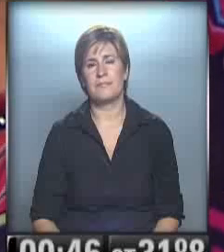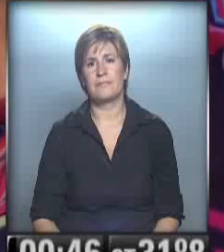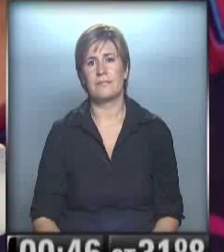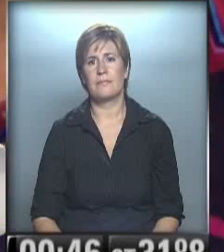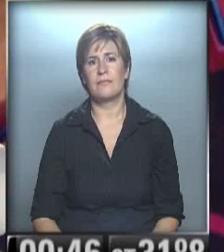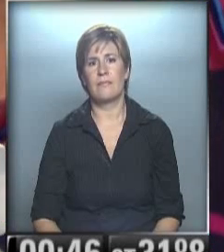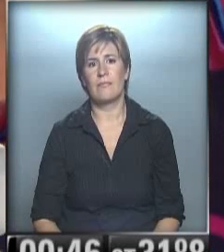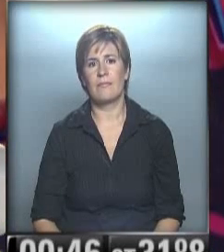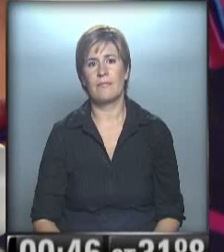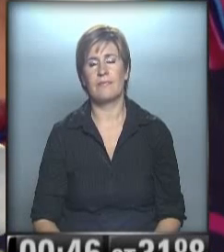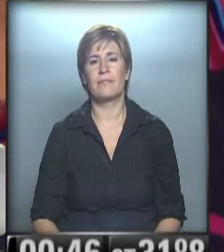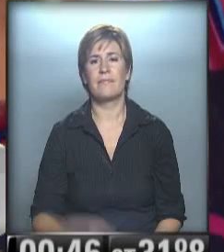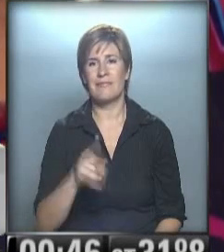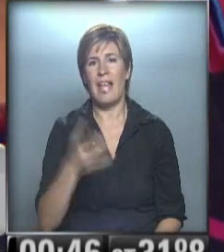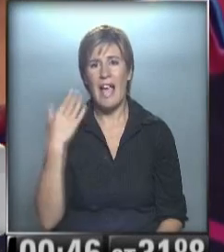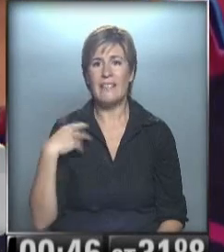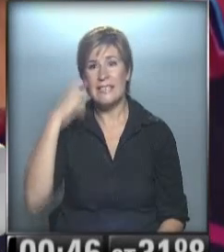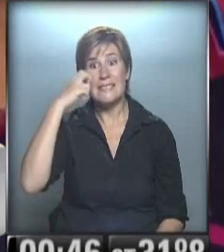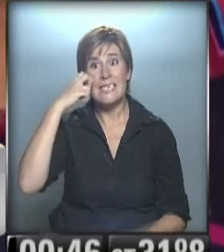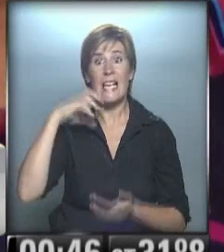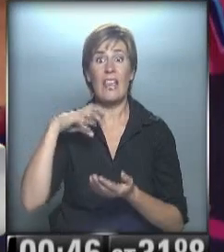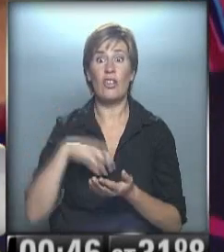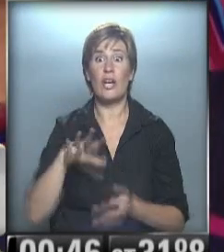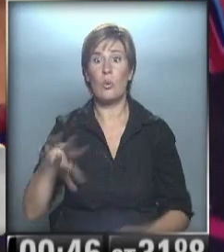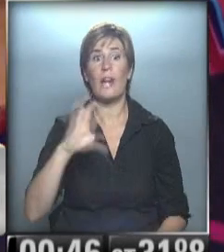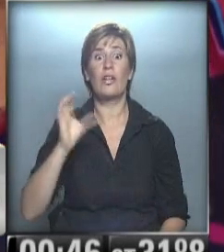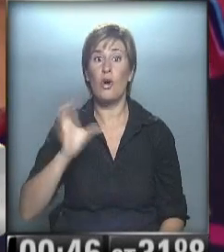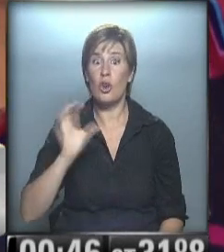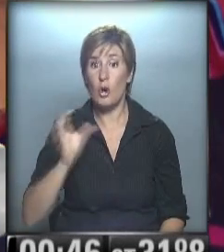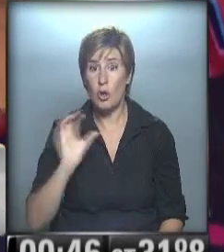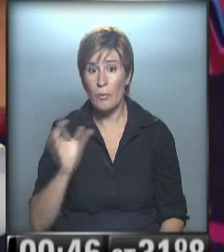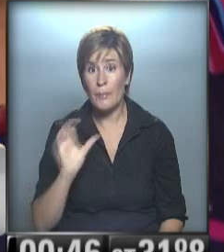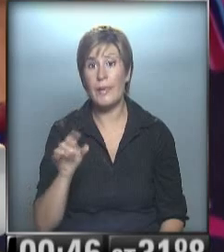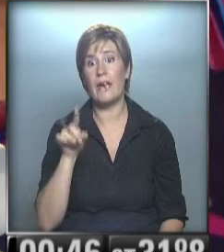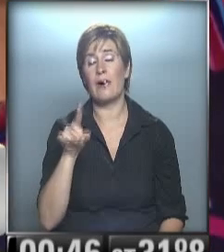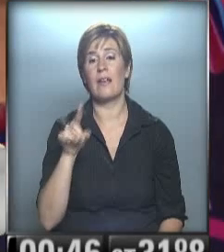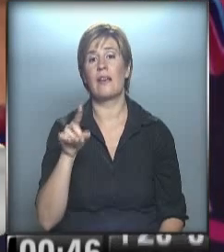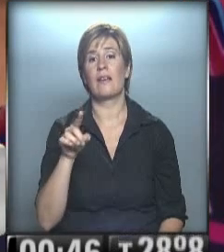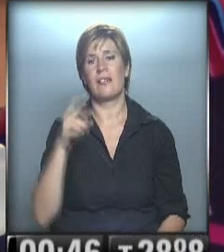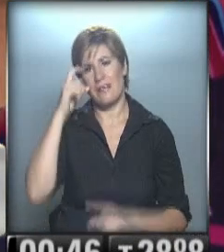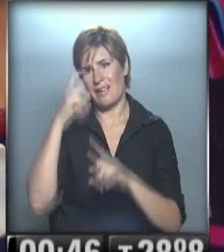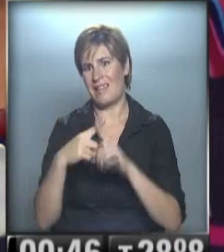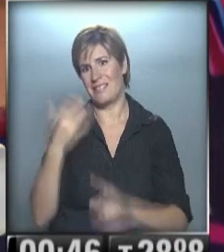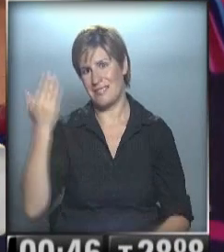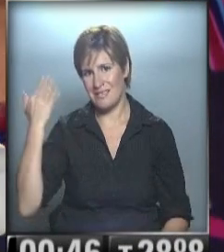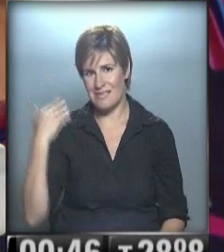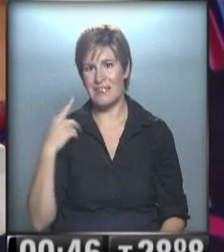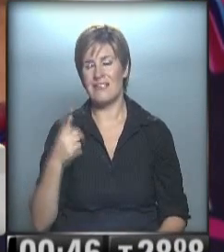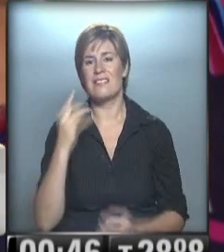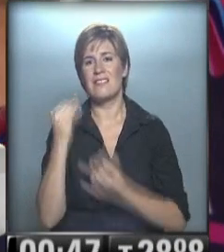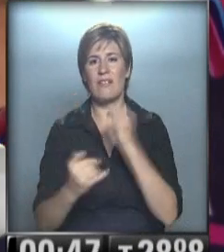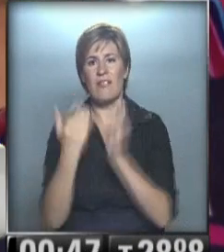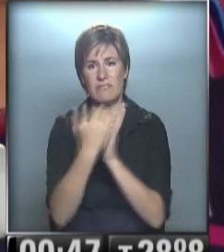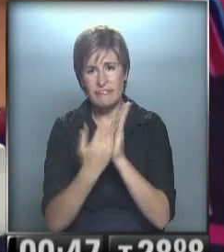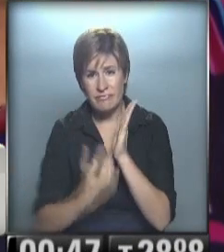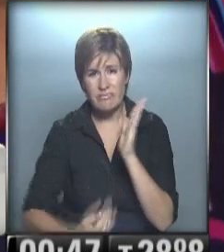La ex senadora colombiana Piedad Córdoba, miembro de la dirección del movimiento Marcha Patriótica, difundió un listado de 29 líderes y